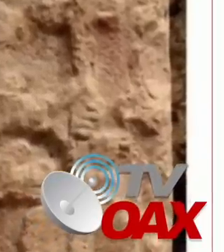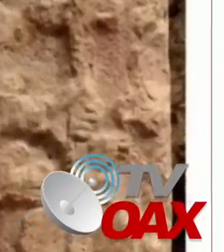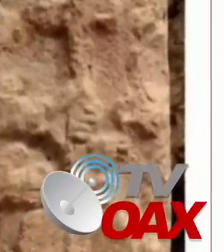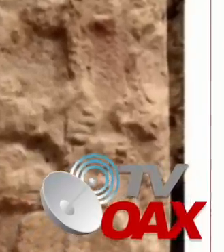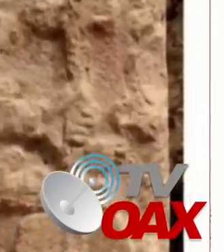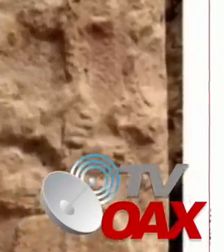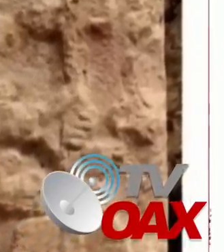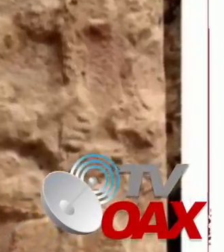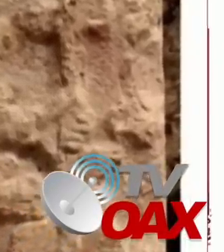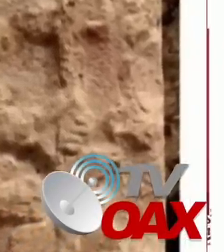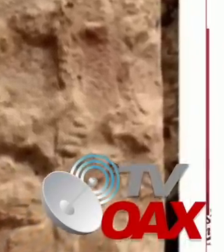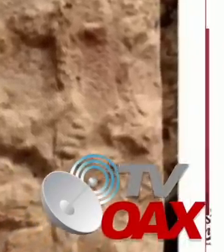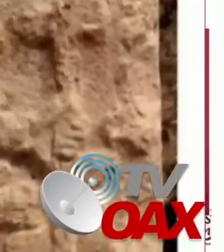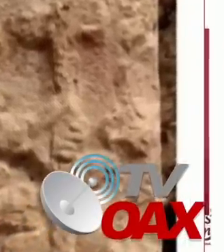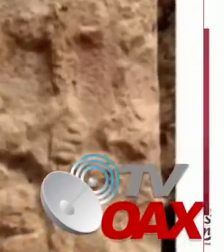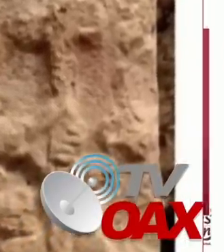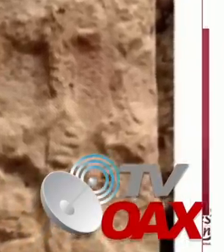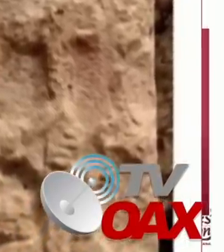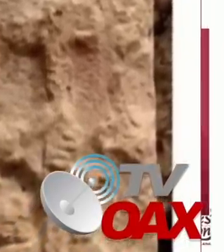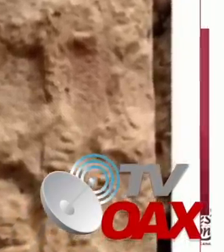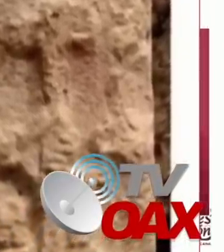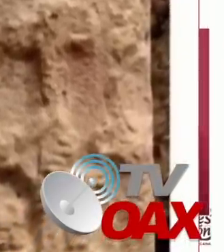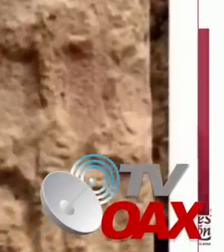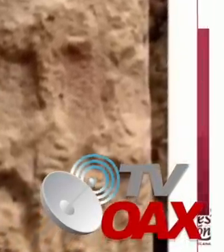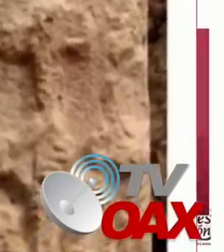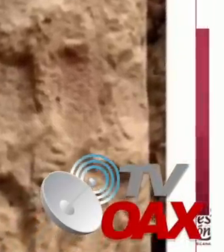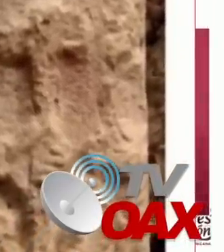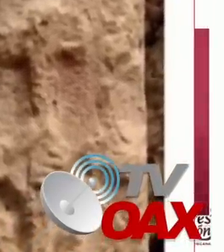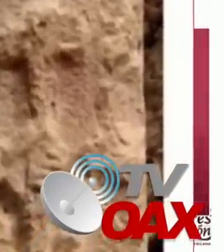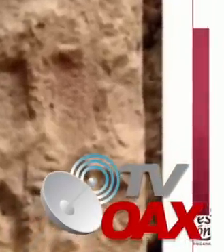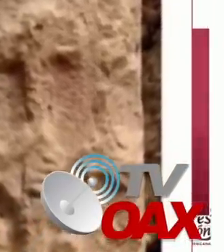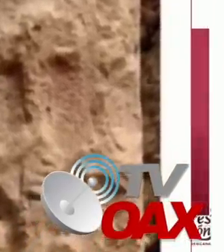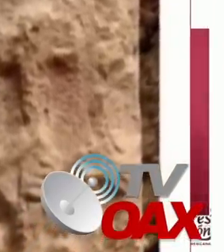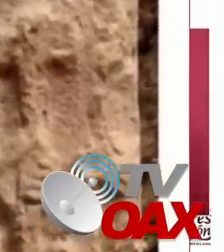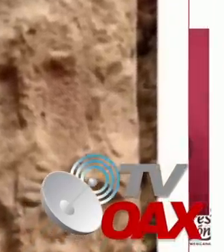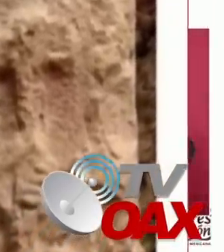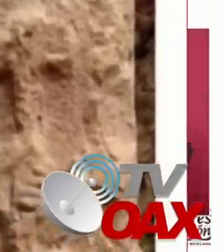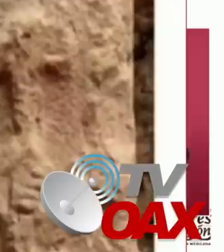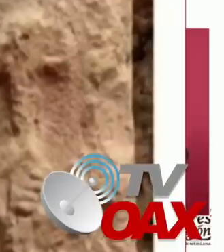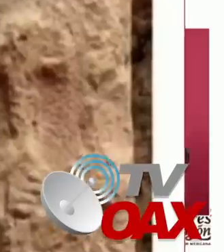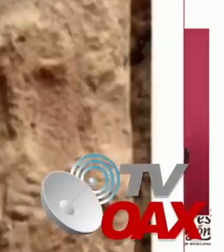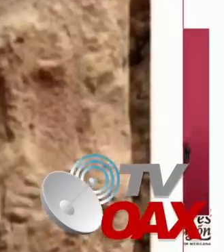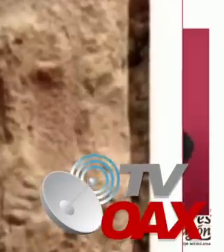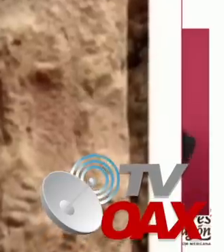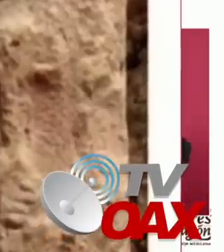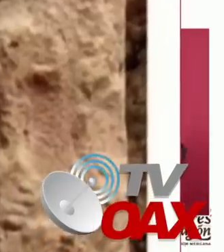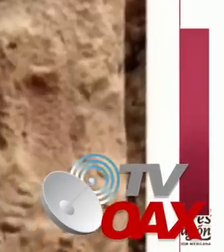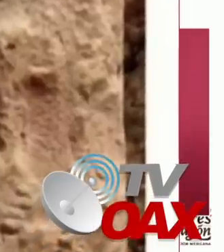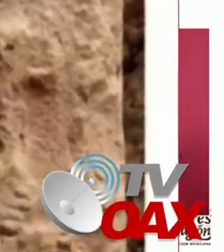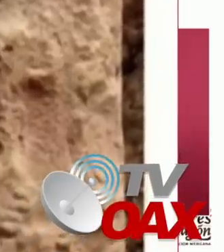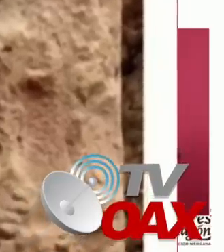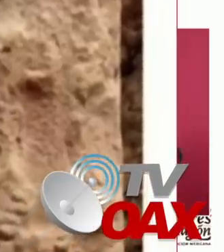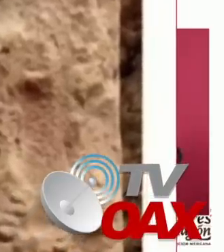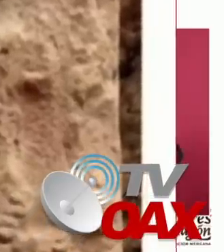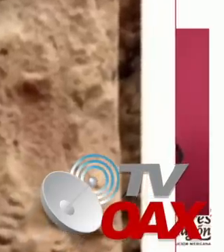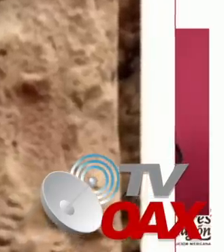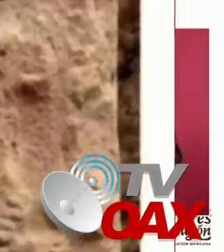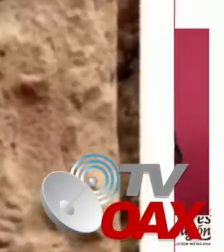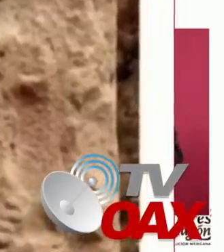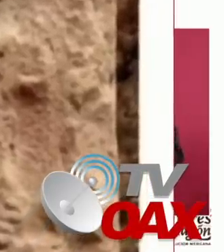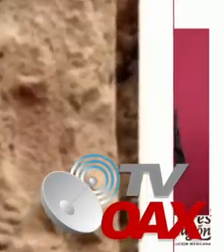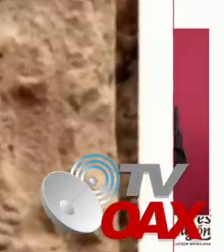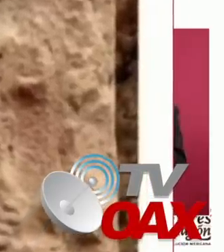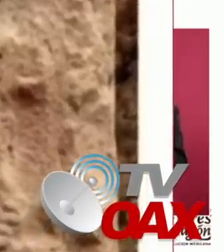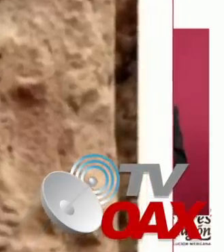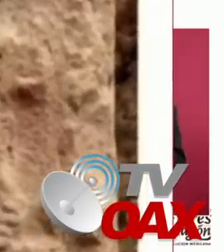barbillas en las comisuras de la boca y pecho descubierto tiene un pectoral de tres hileras de